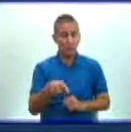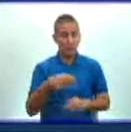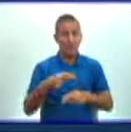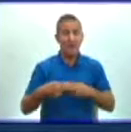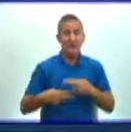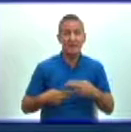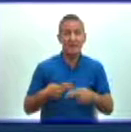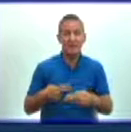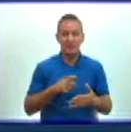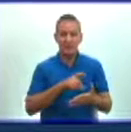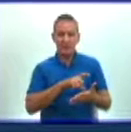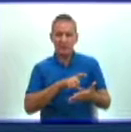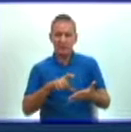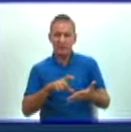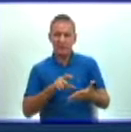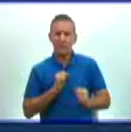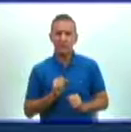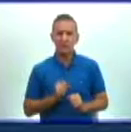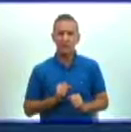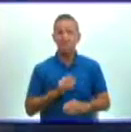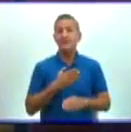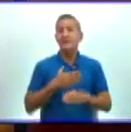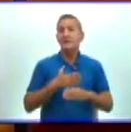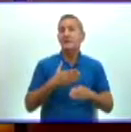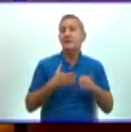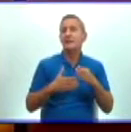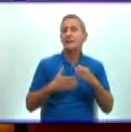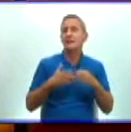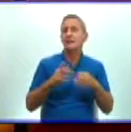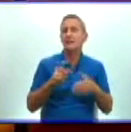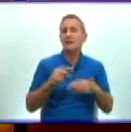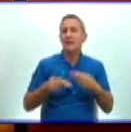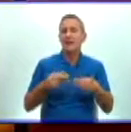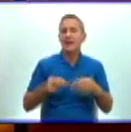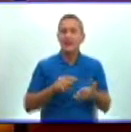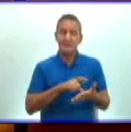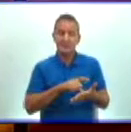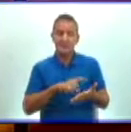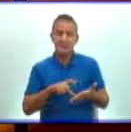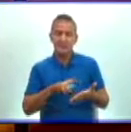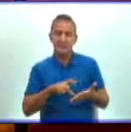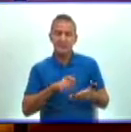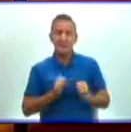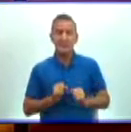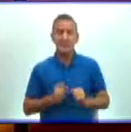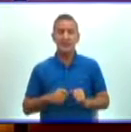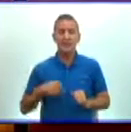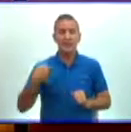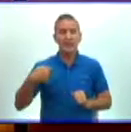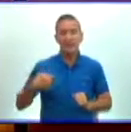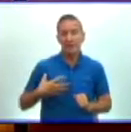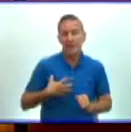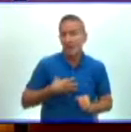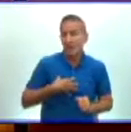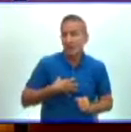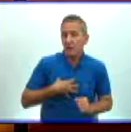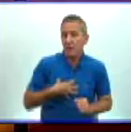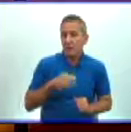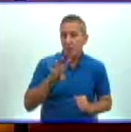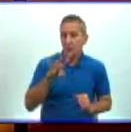un texto, está construyendo su texto, tiene que tener